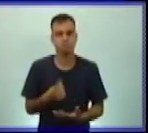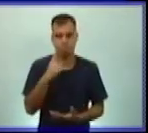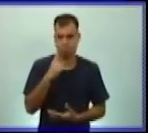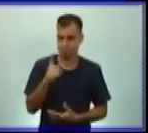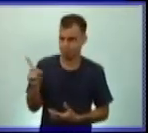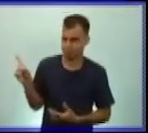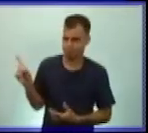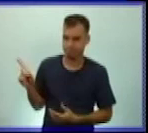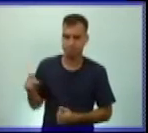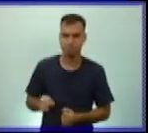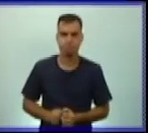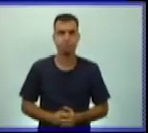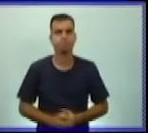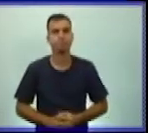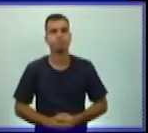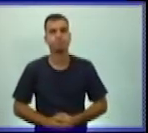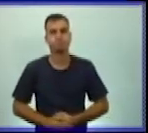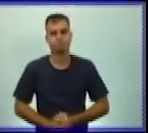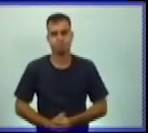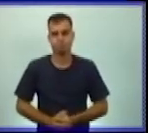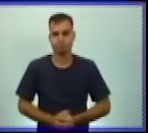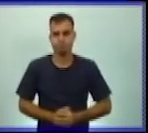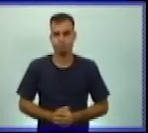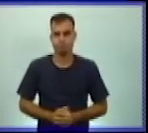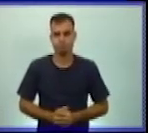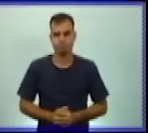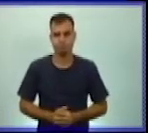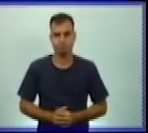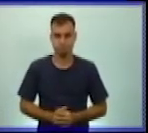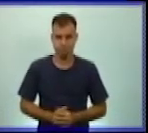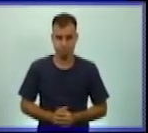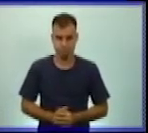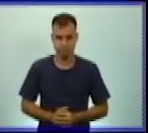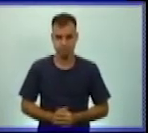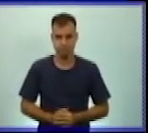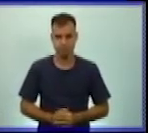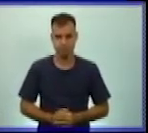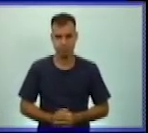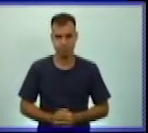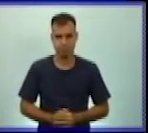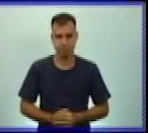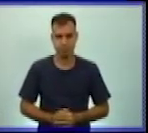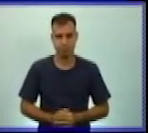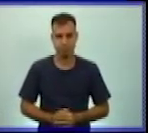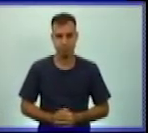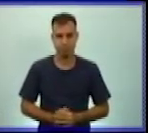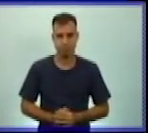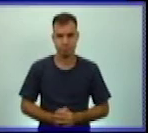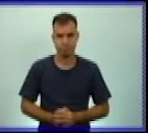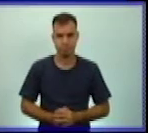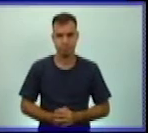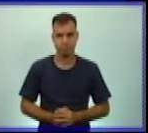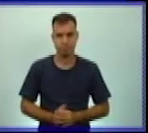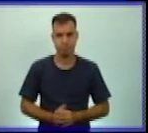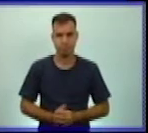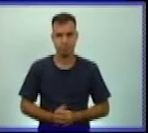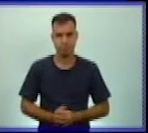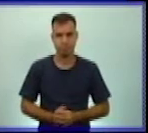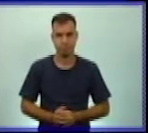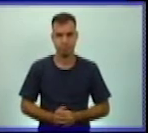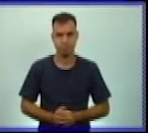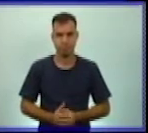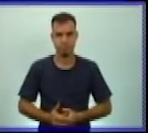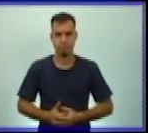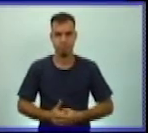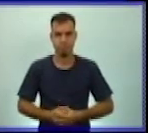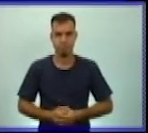de óxido de aluminio que se obtendrá al hacer reaccionar 108 gramos de aluminio con